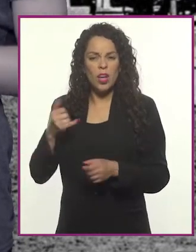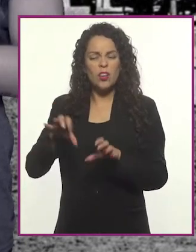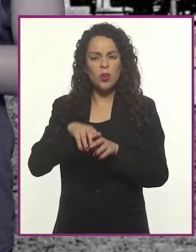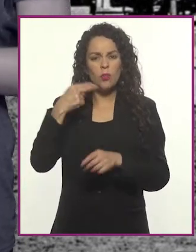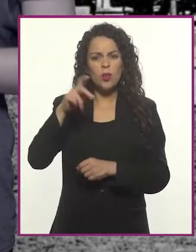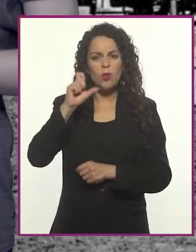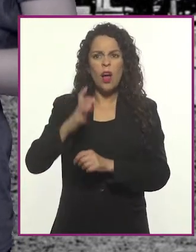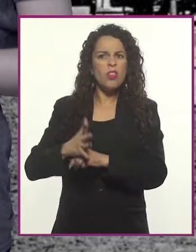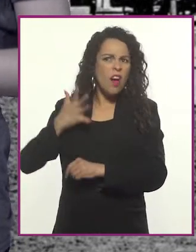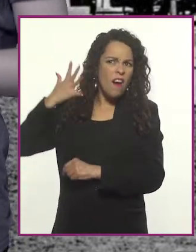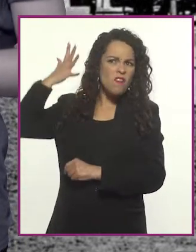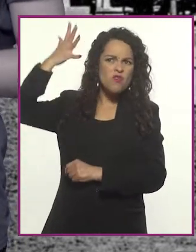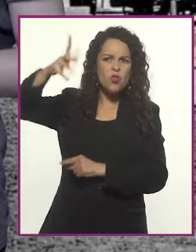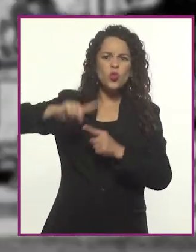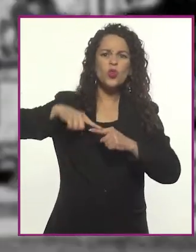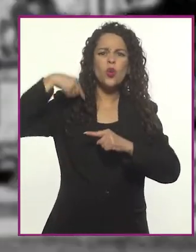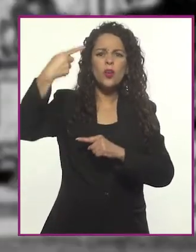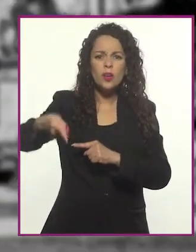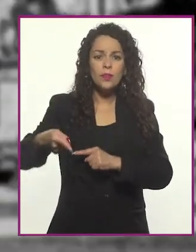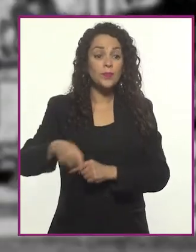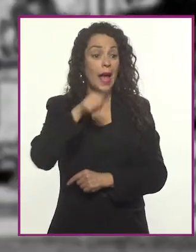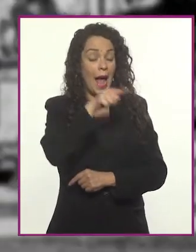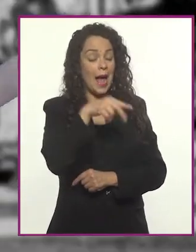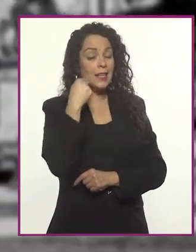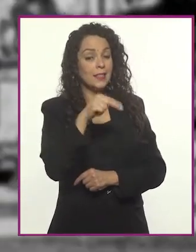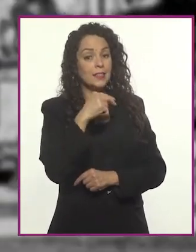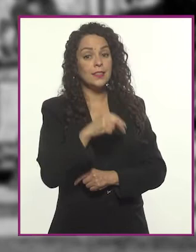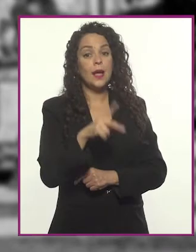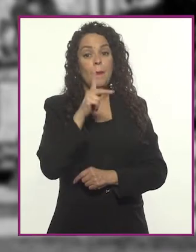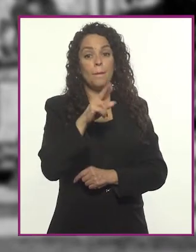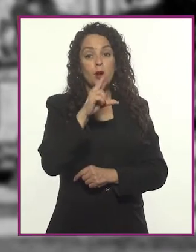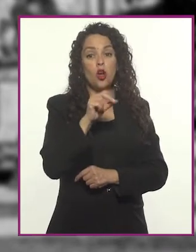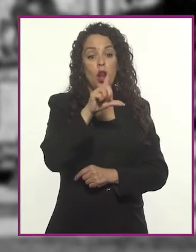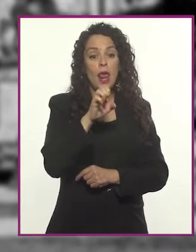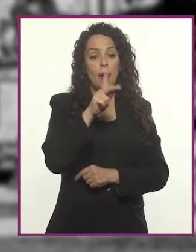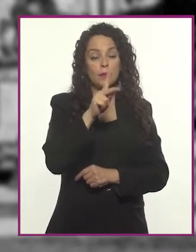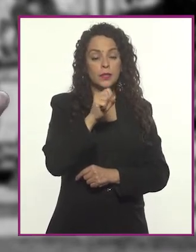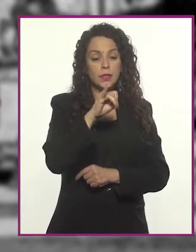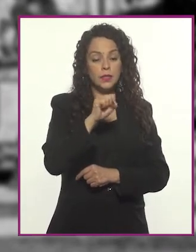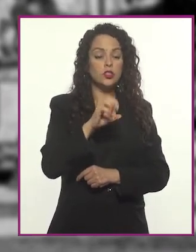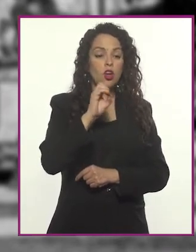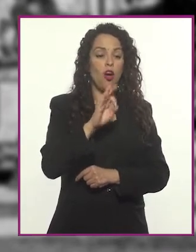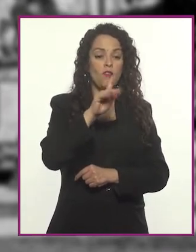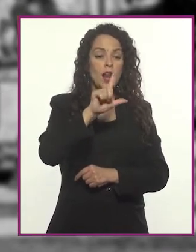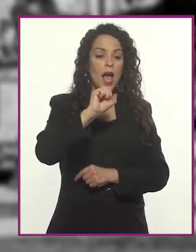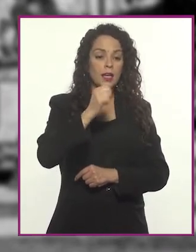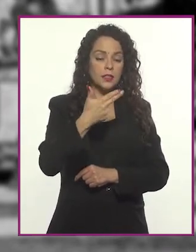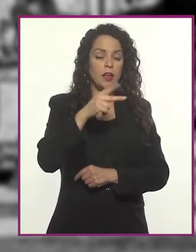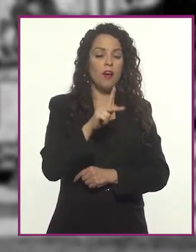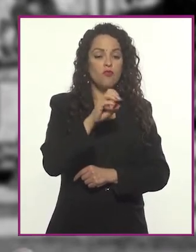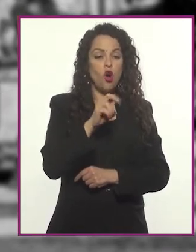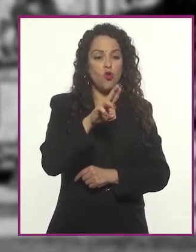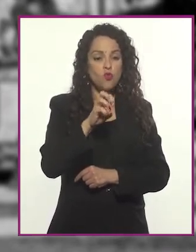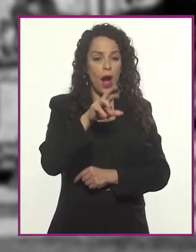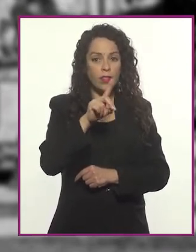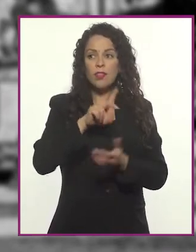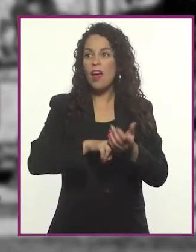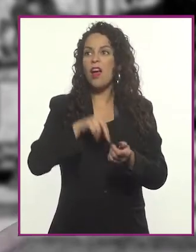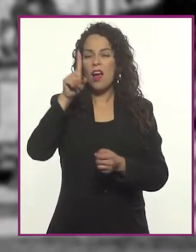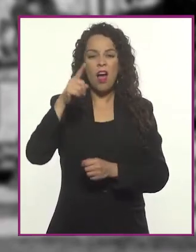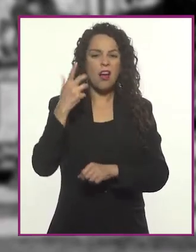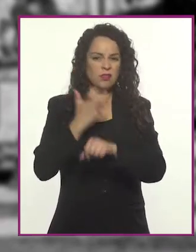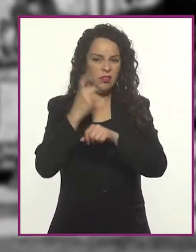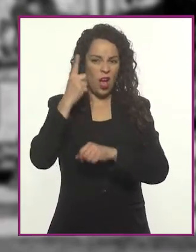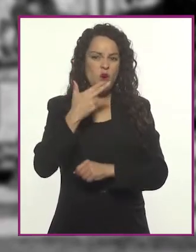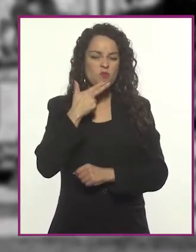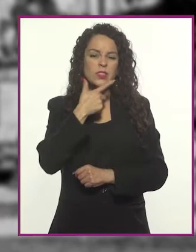cuando saltas al futuro? Ah, a eso se le llama prolepsis o flash forward, que es muy usado así en inglés, pero creo